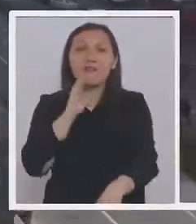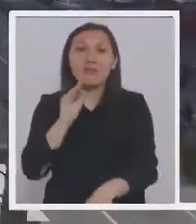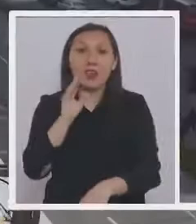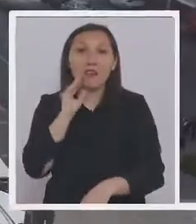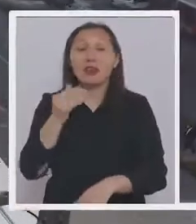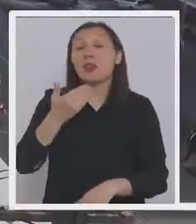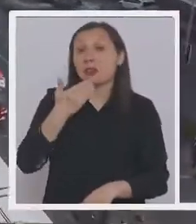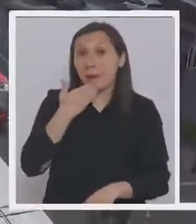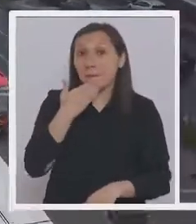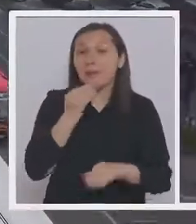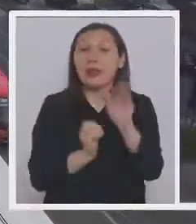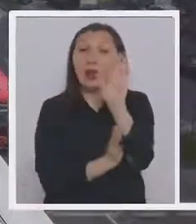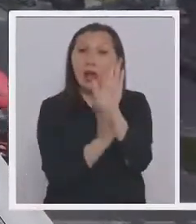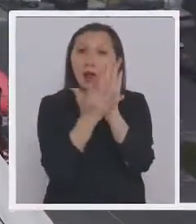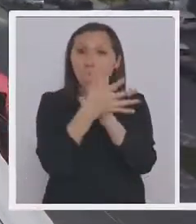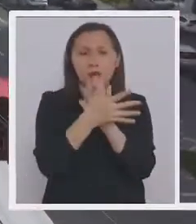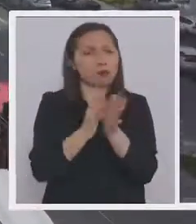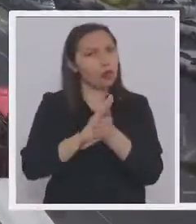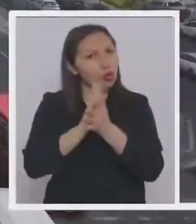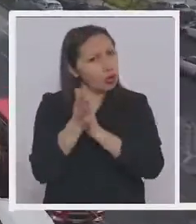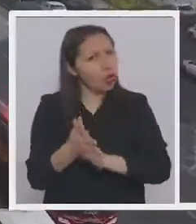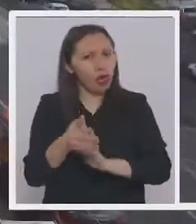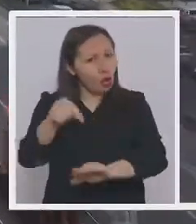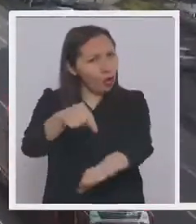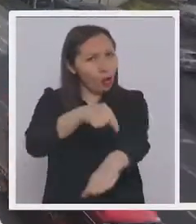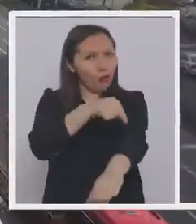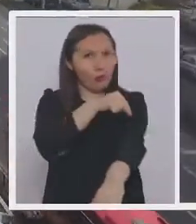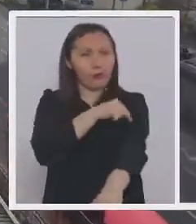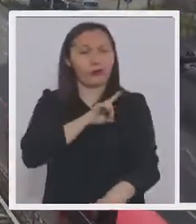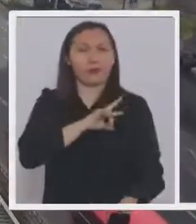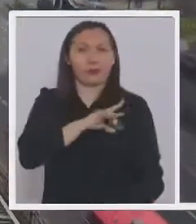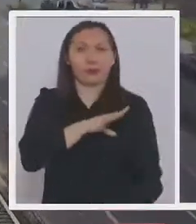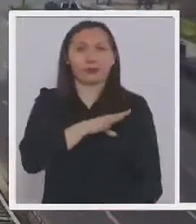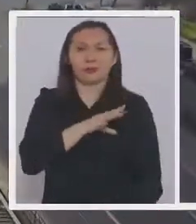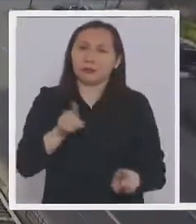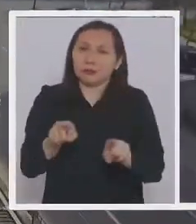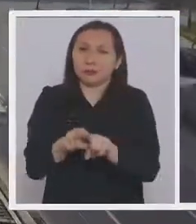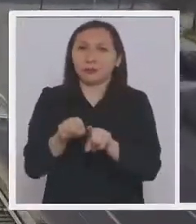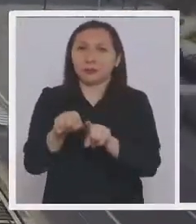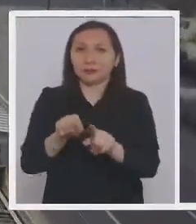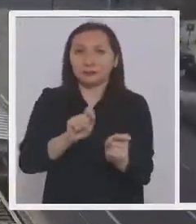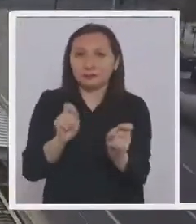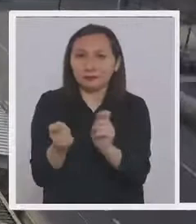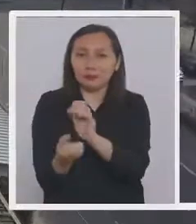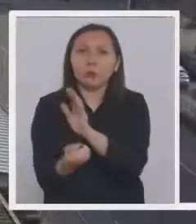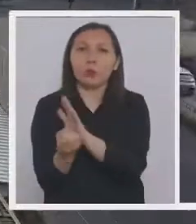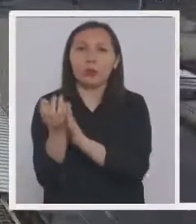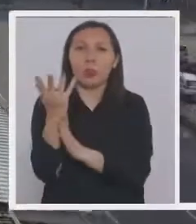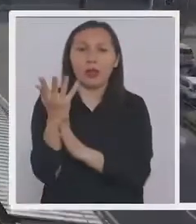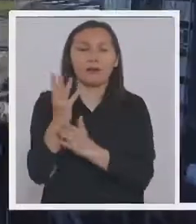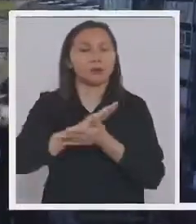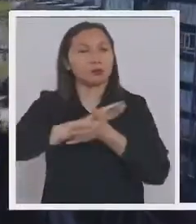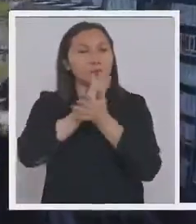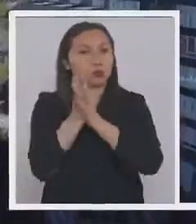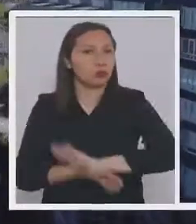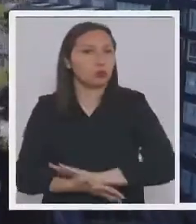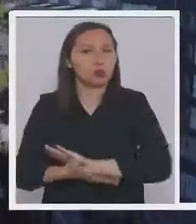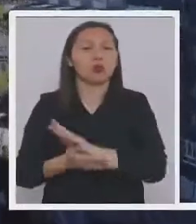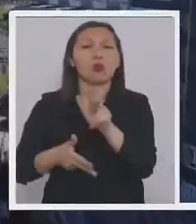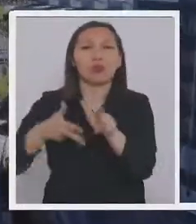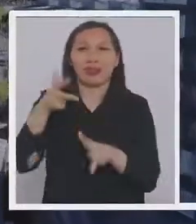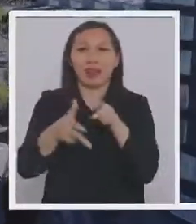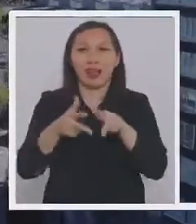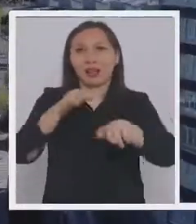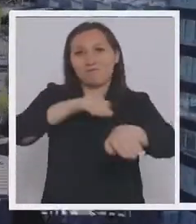también en la región de la Araucanía, de hecho en todas las regiones de Chile, contempla la renovación completa de todos los trenes que